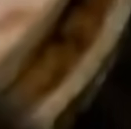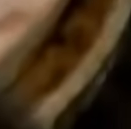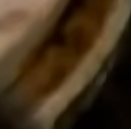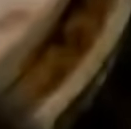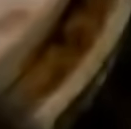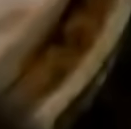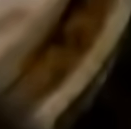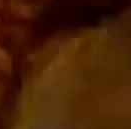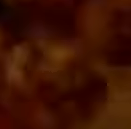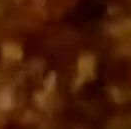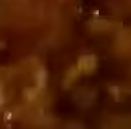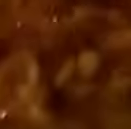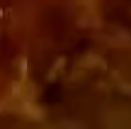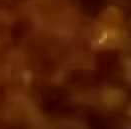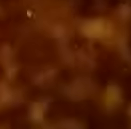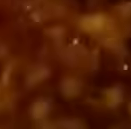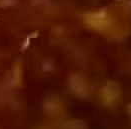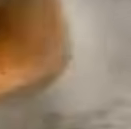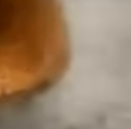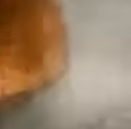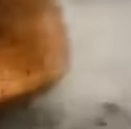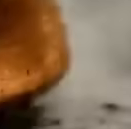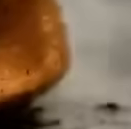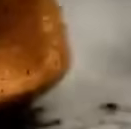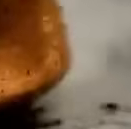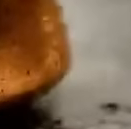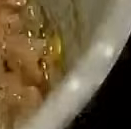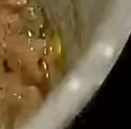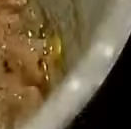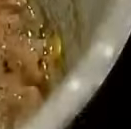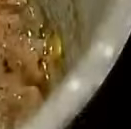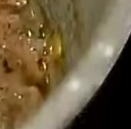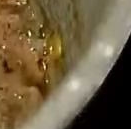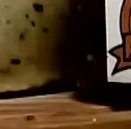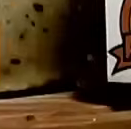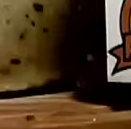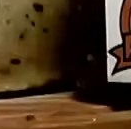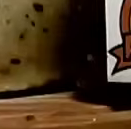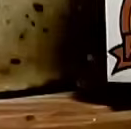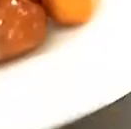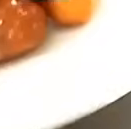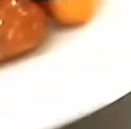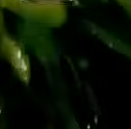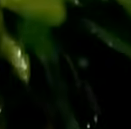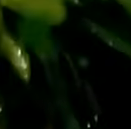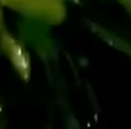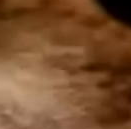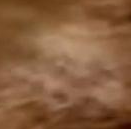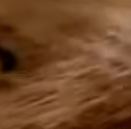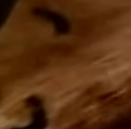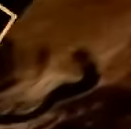Se prenden las cocinas, se prepara la sazón, los secretos y, por supuesto, el sabor.